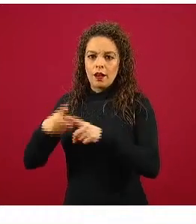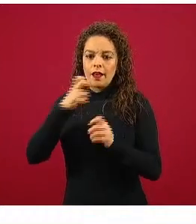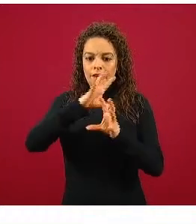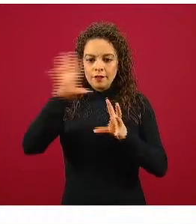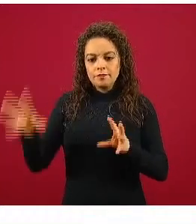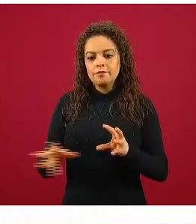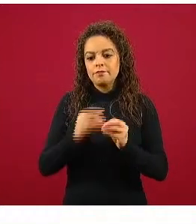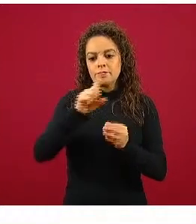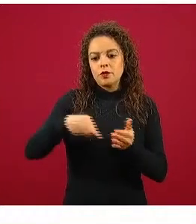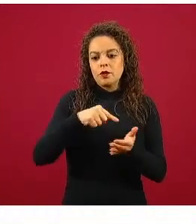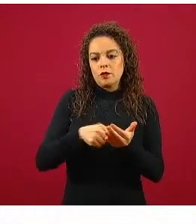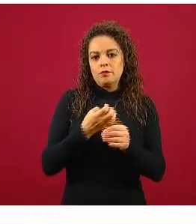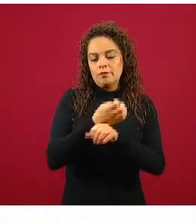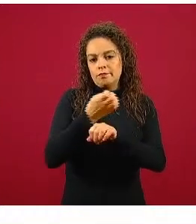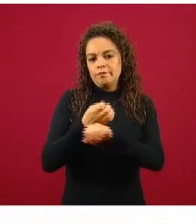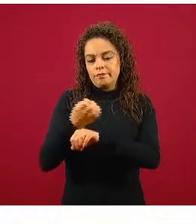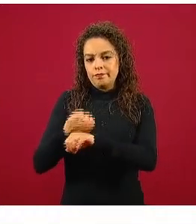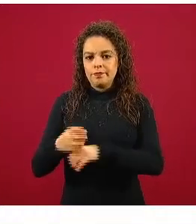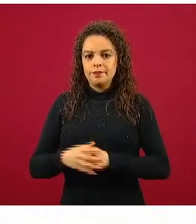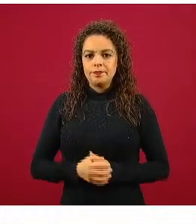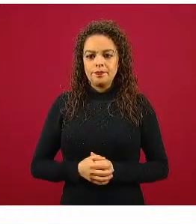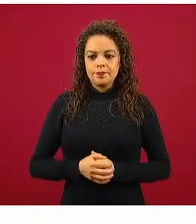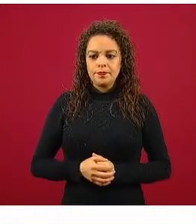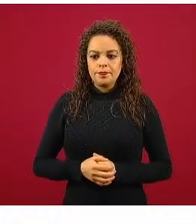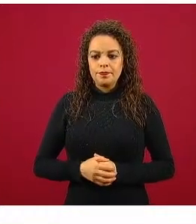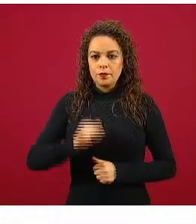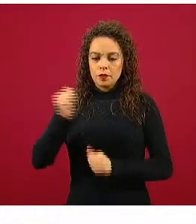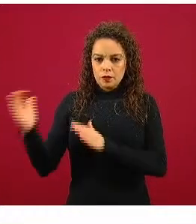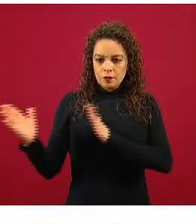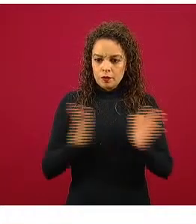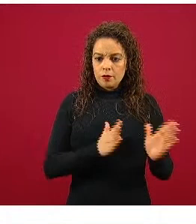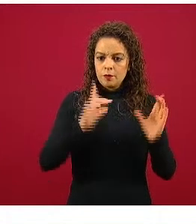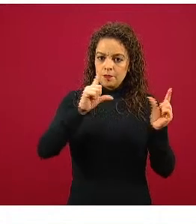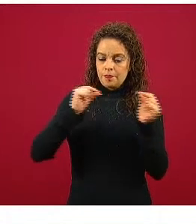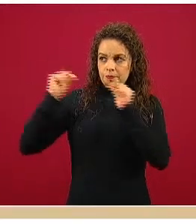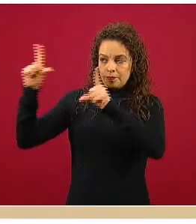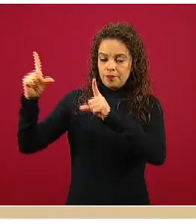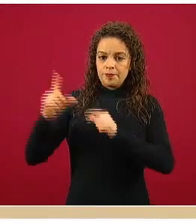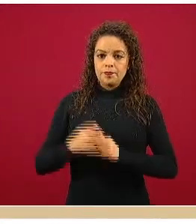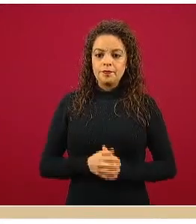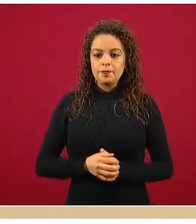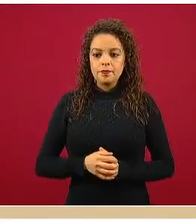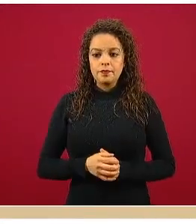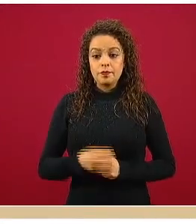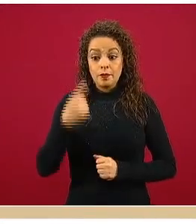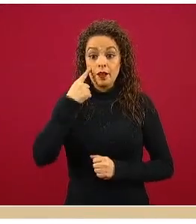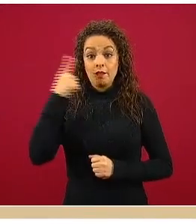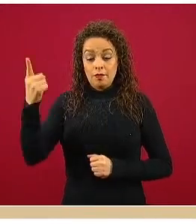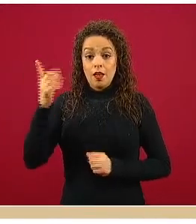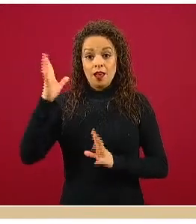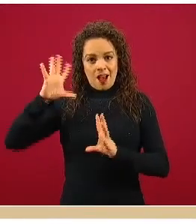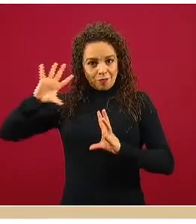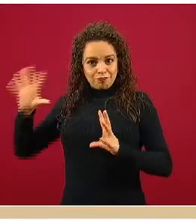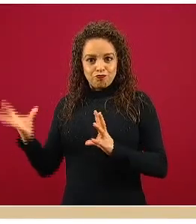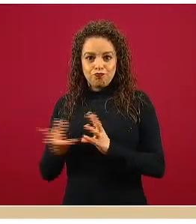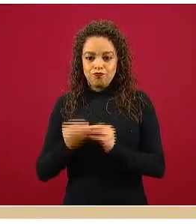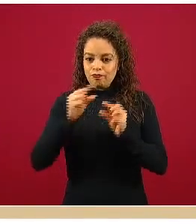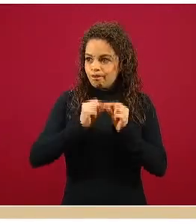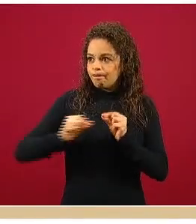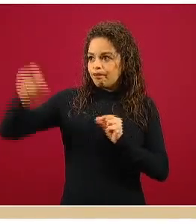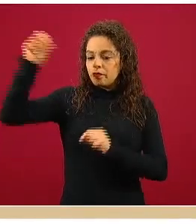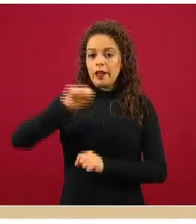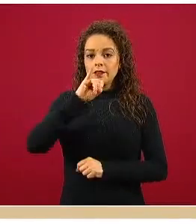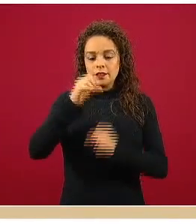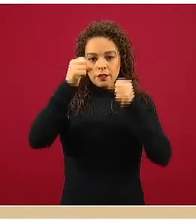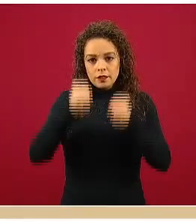en posteriores presentaciones. En la siguiente diapositiva veremos ahora sí la carga acumulada de casos confirmados, es decir,